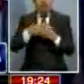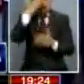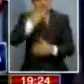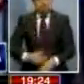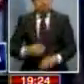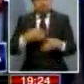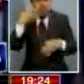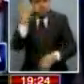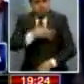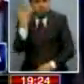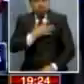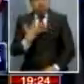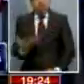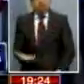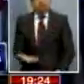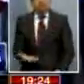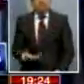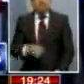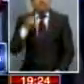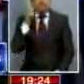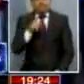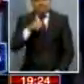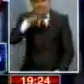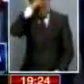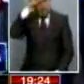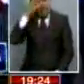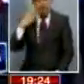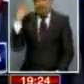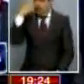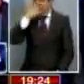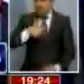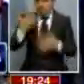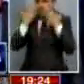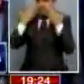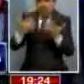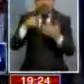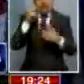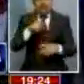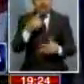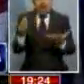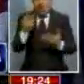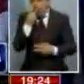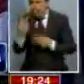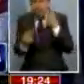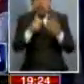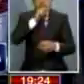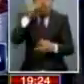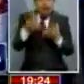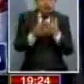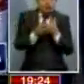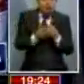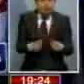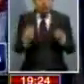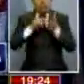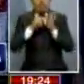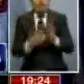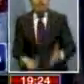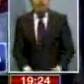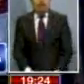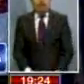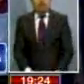encachada, acá tienen gente fantástica, que acá se vayan viendo cuáles son las mejores soluciones para los